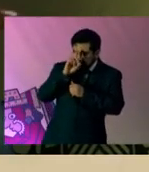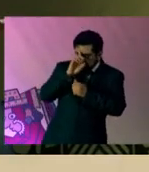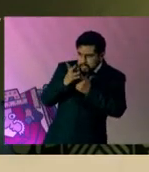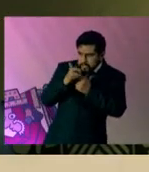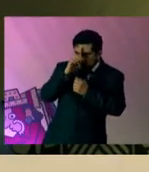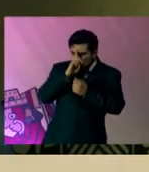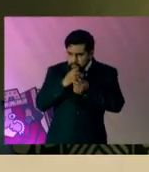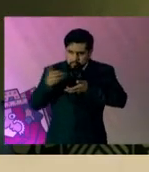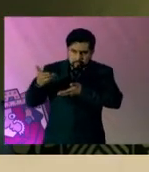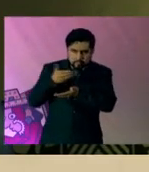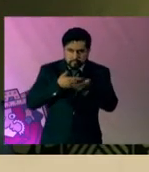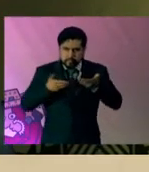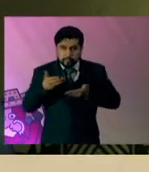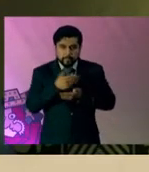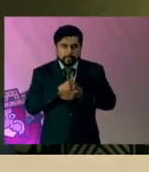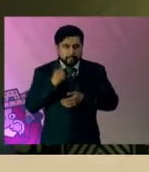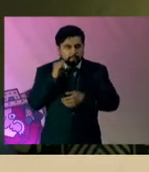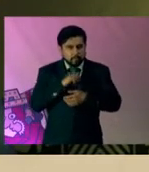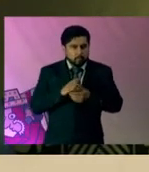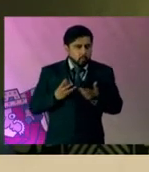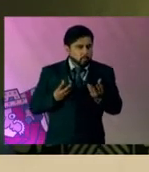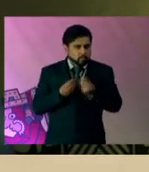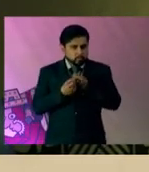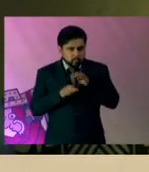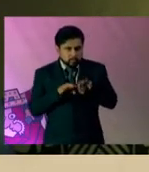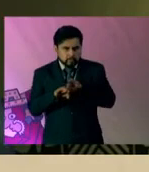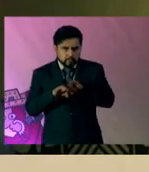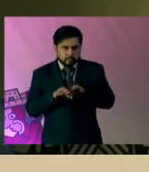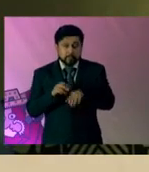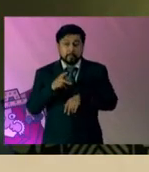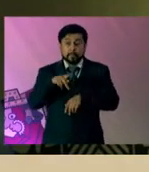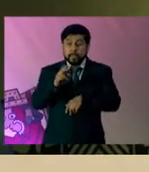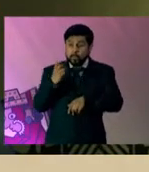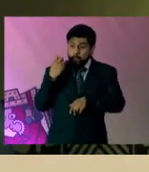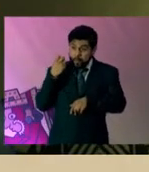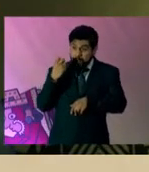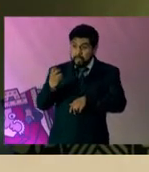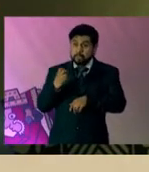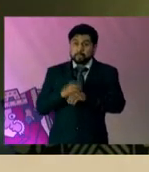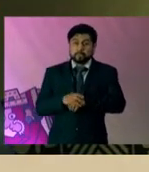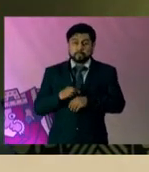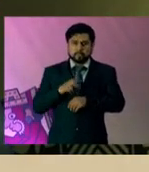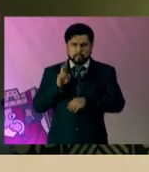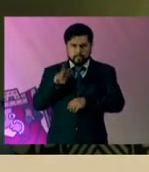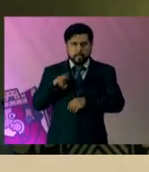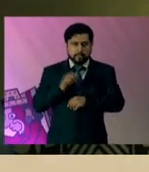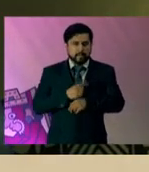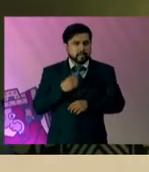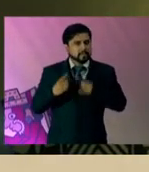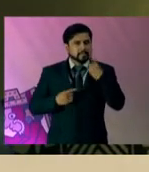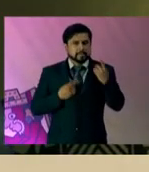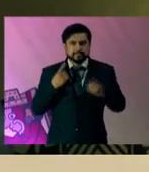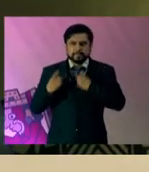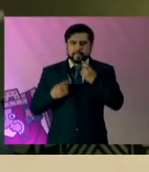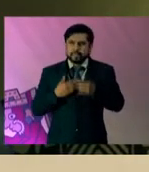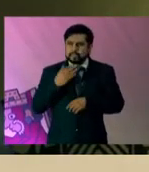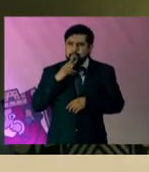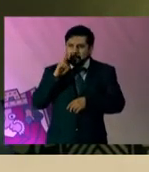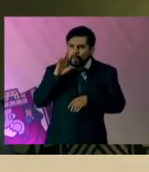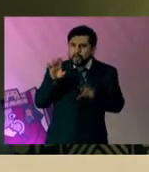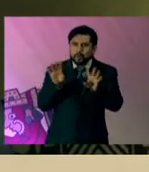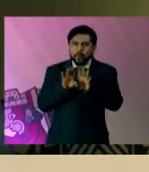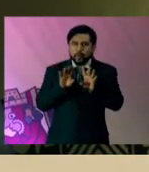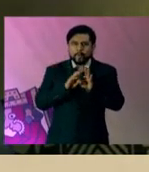trabamos la mano y éste pero pero con éste no esté este lo disfruto mucho en verdad era fascinante ver como